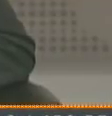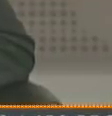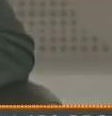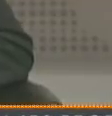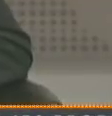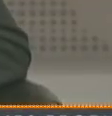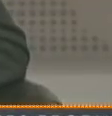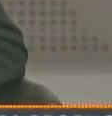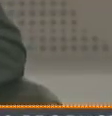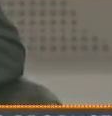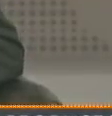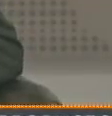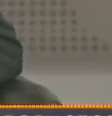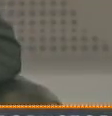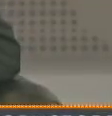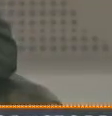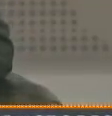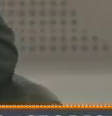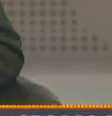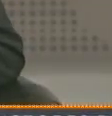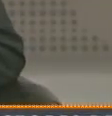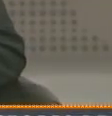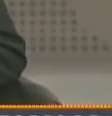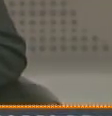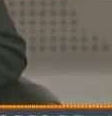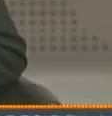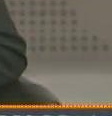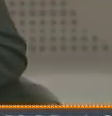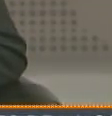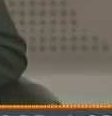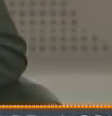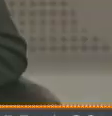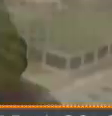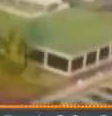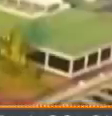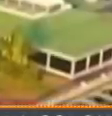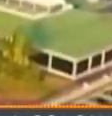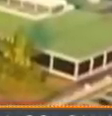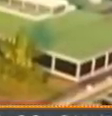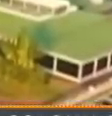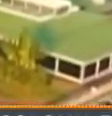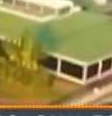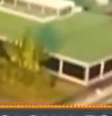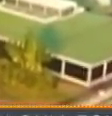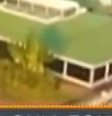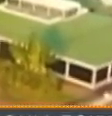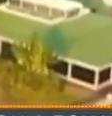A esta hora vamos de inmediato al Palacio de Miraflores con información importante de último minuto. Vamos a verlo.